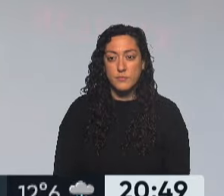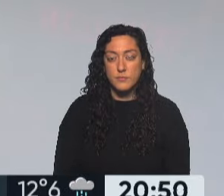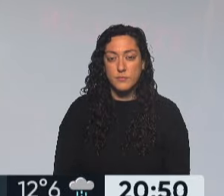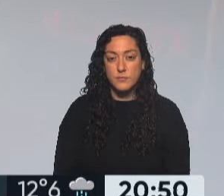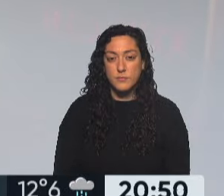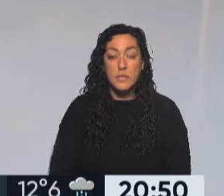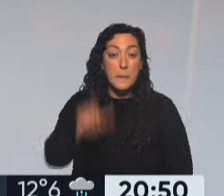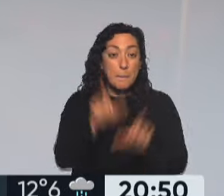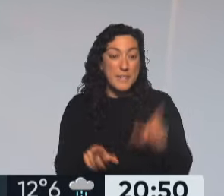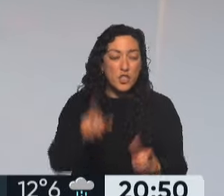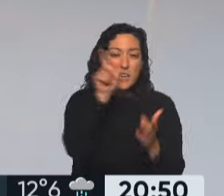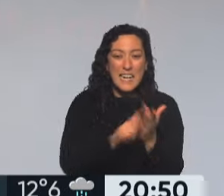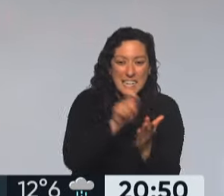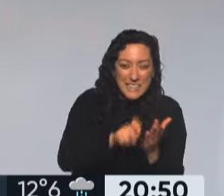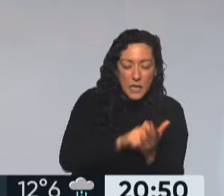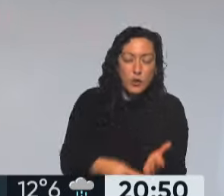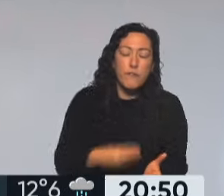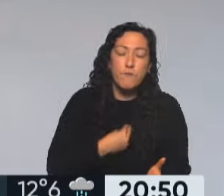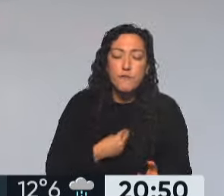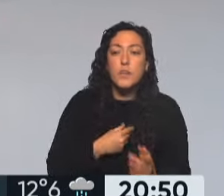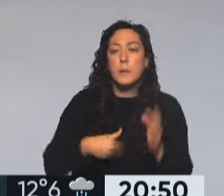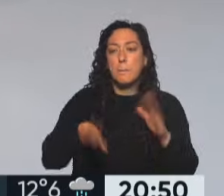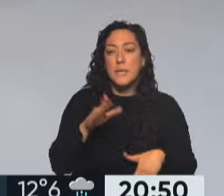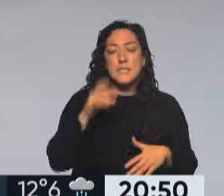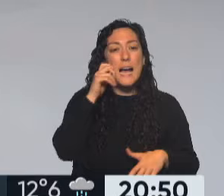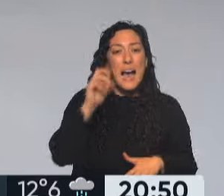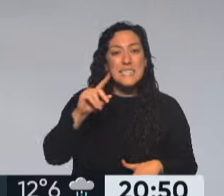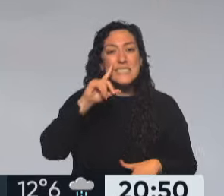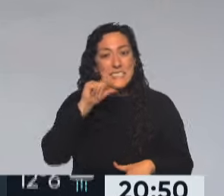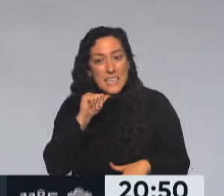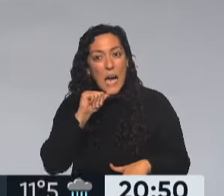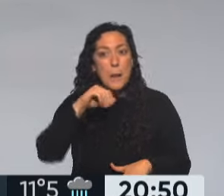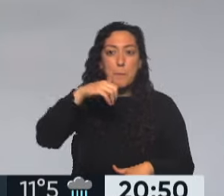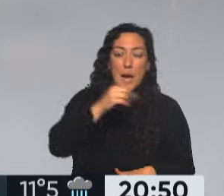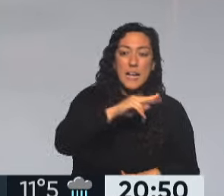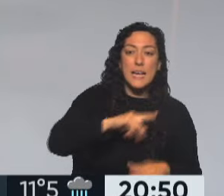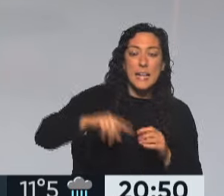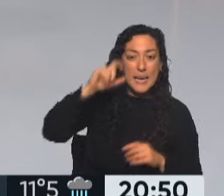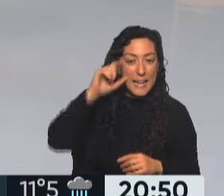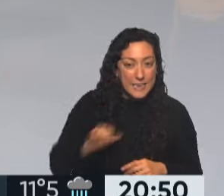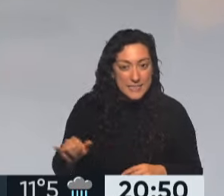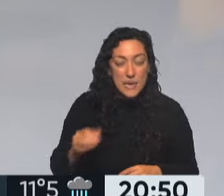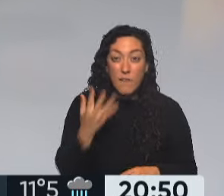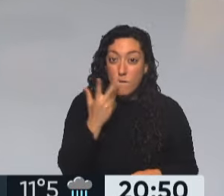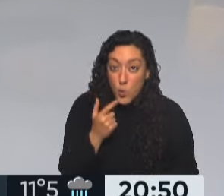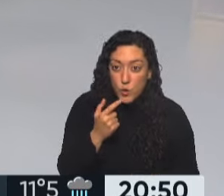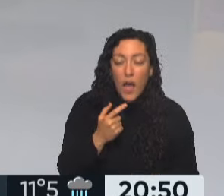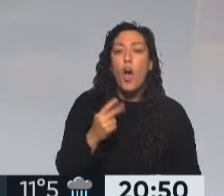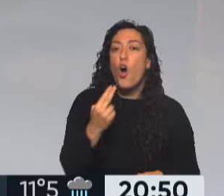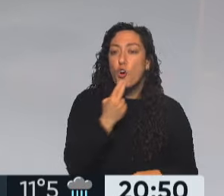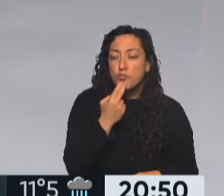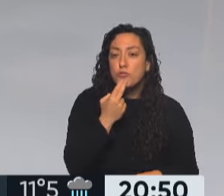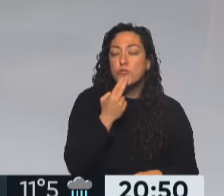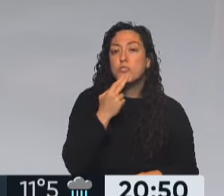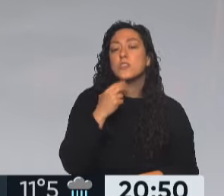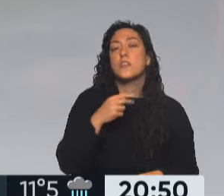Y para los amantes de la literatura y sobre todo de la obra de Gabriel García Márquez, llega el 11 de diciembre a la pantalla de Netflix la